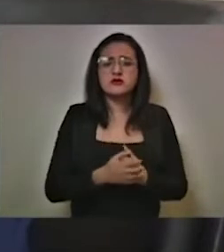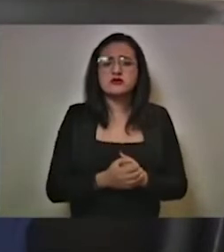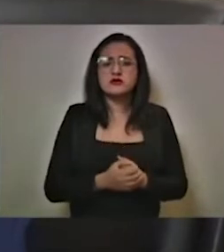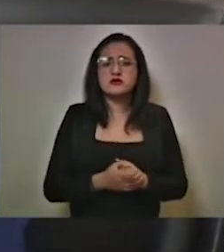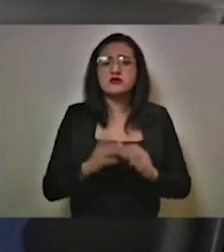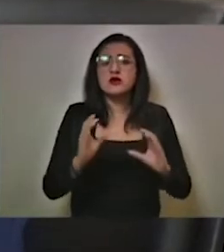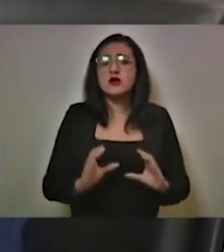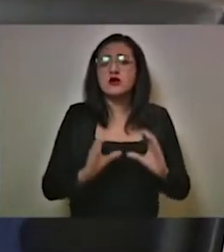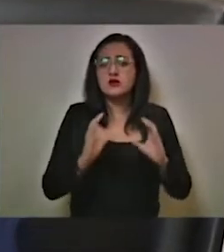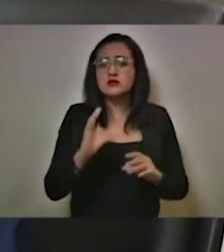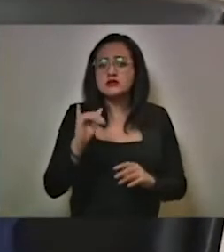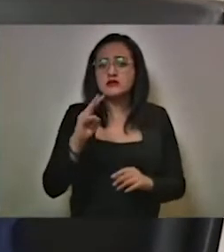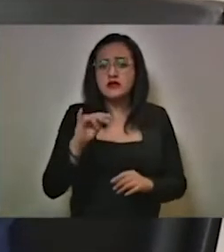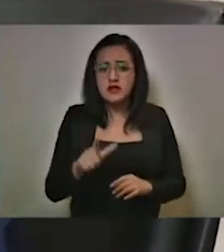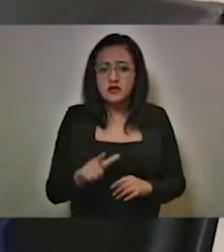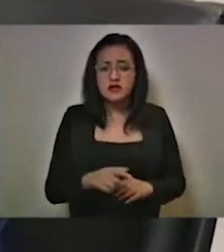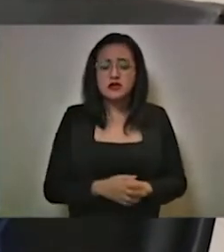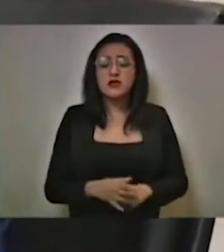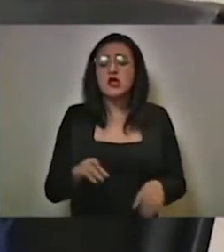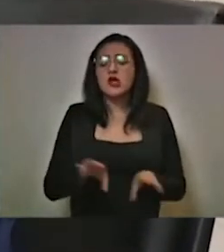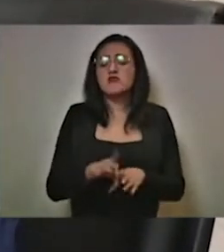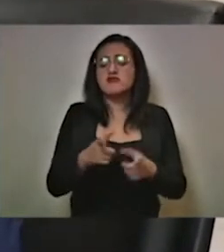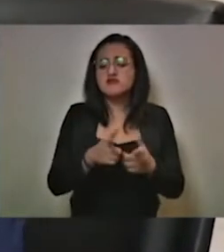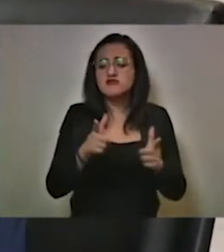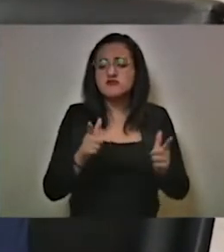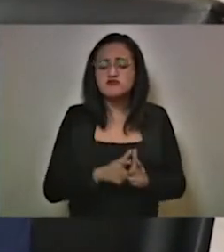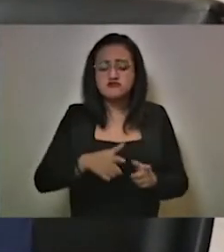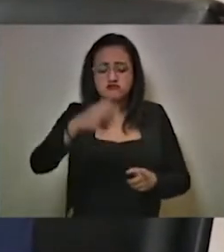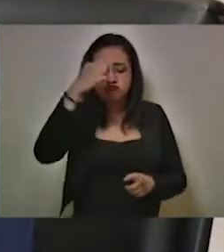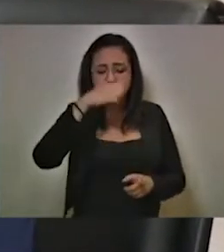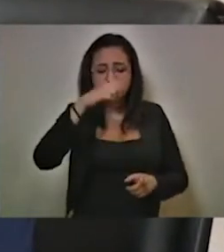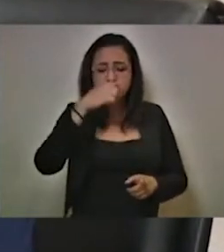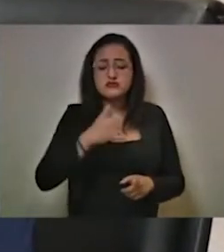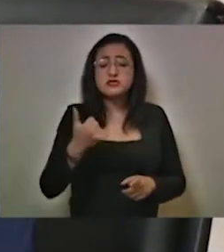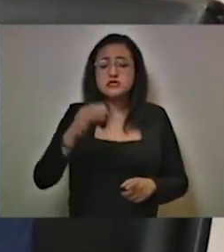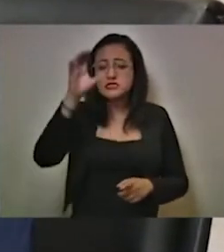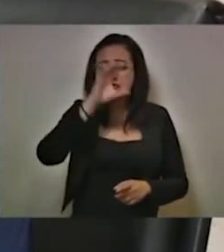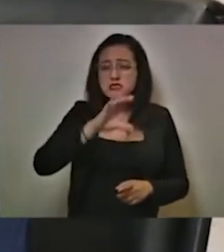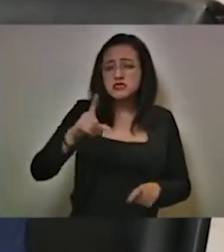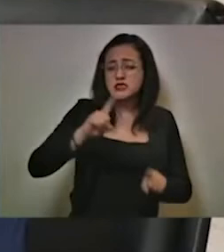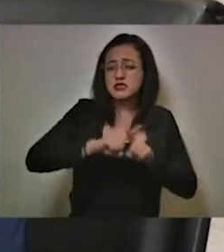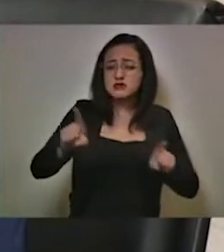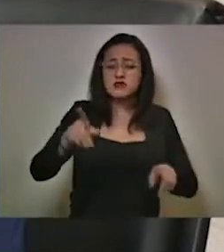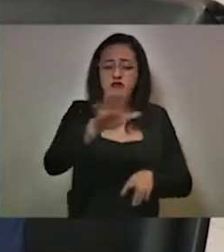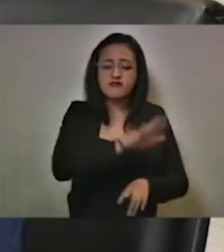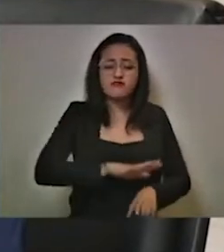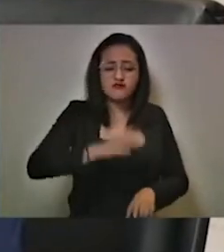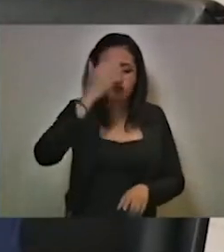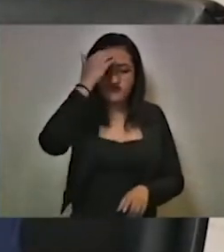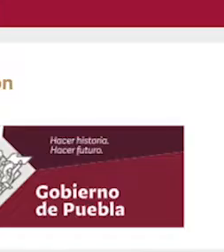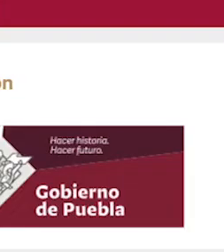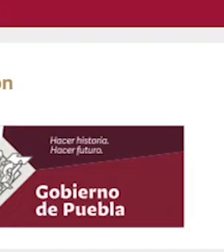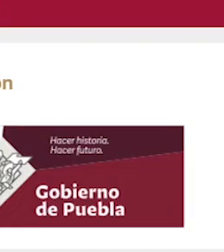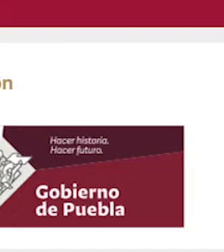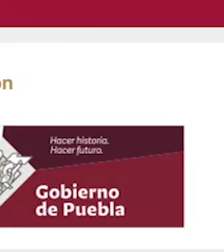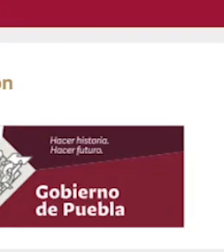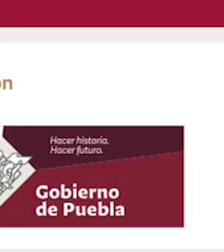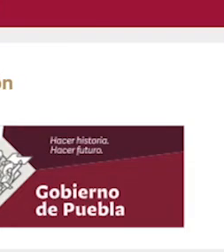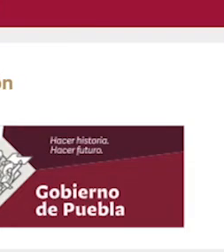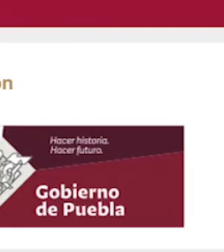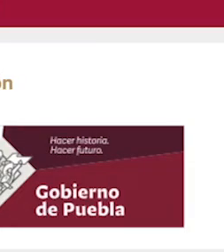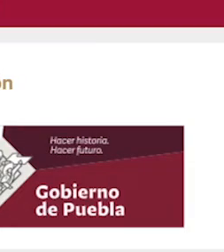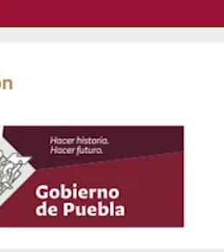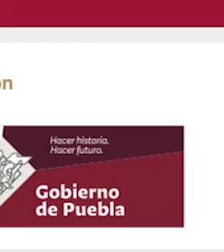estatal de protección civil así como por un grupo de expertos y de científicos en diversas áreas del conocimiento el